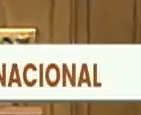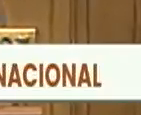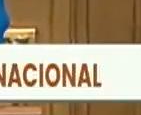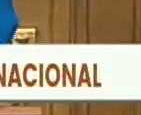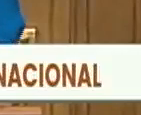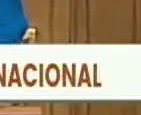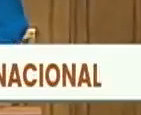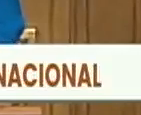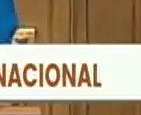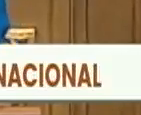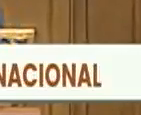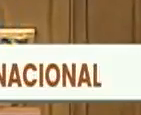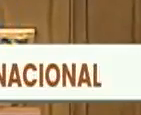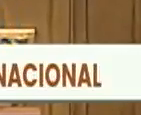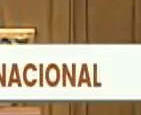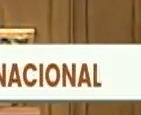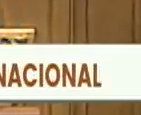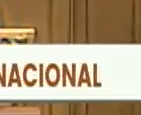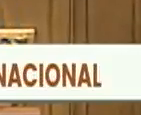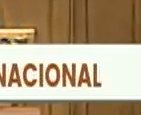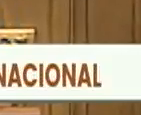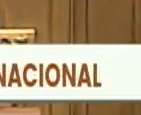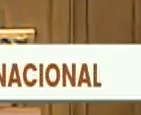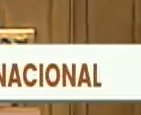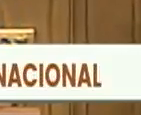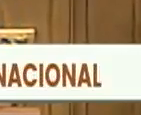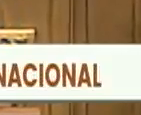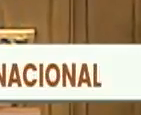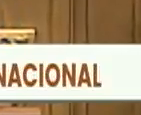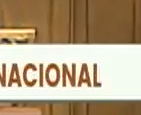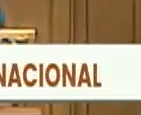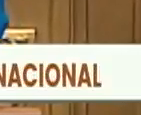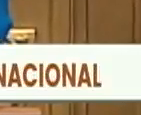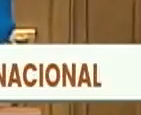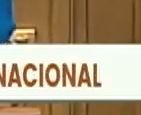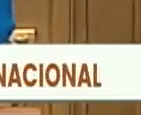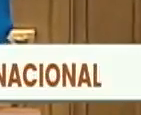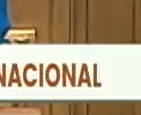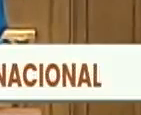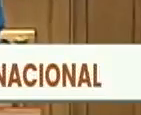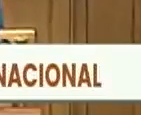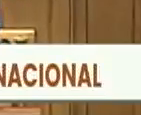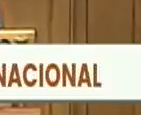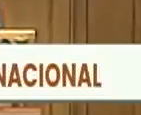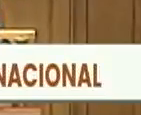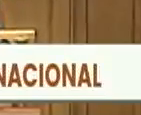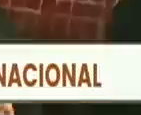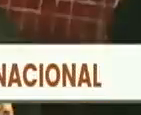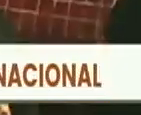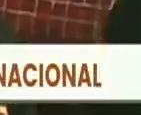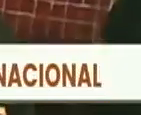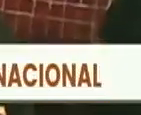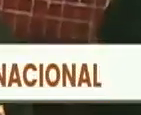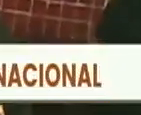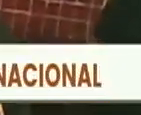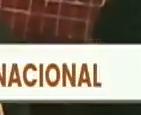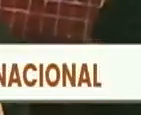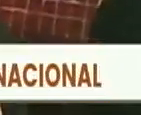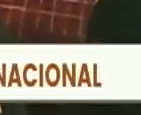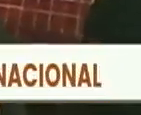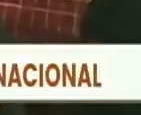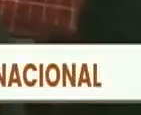Saludo al general en jefe, Padrino López, vicepresidente para la soberanía política, seguridad y paz, y ministro del